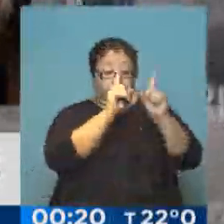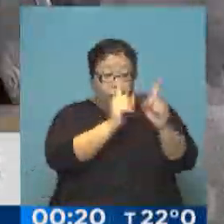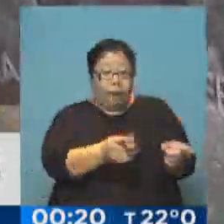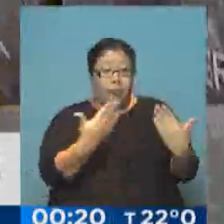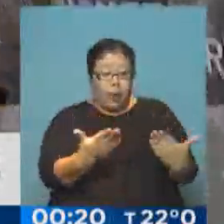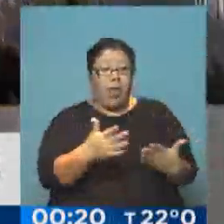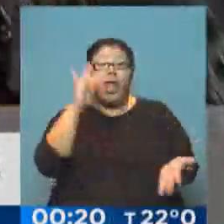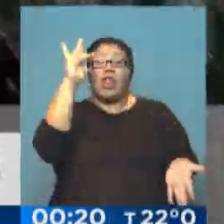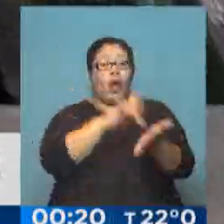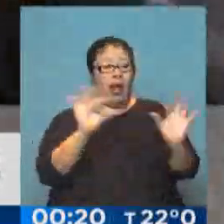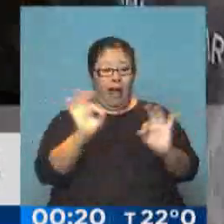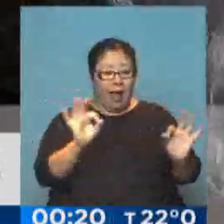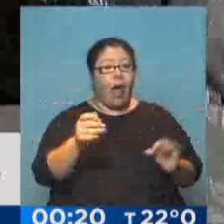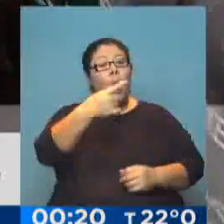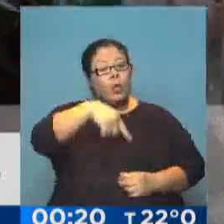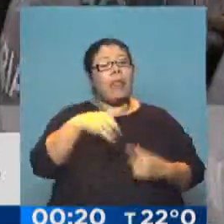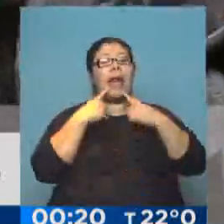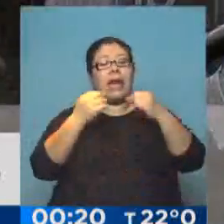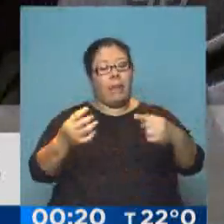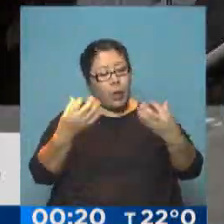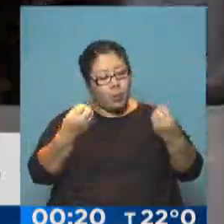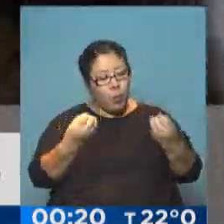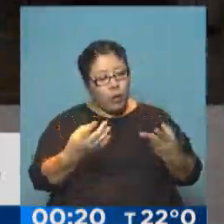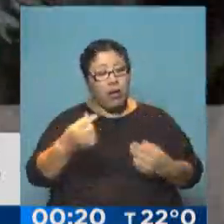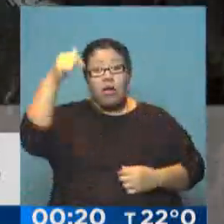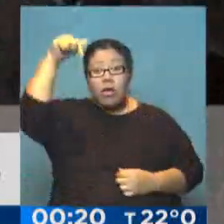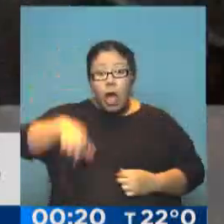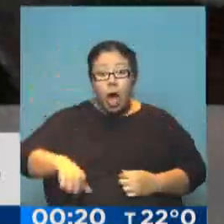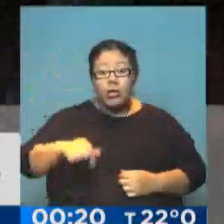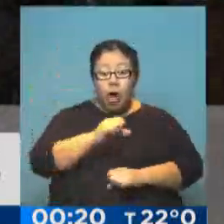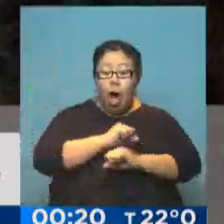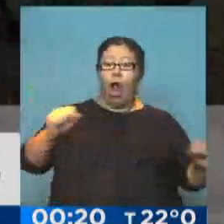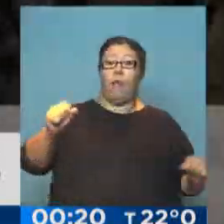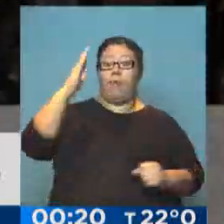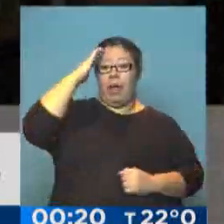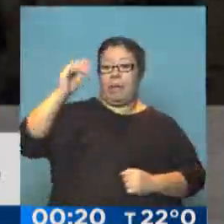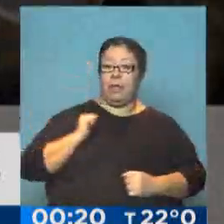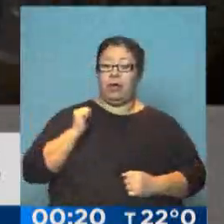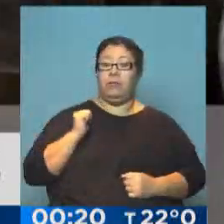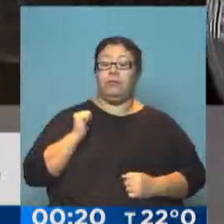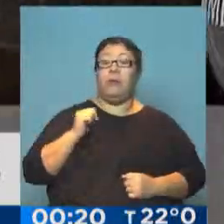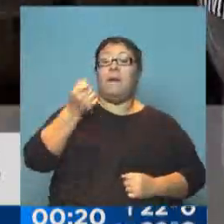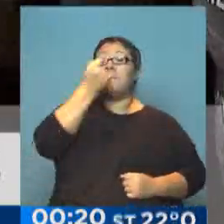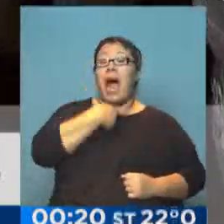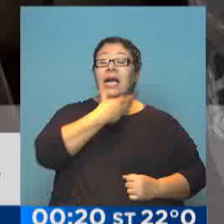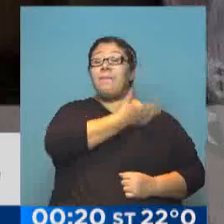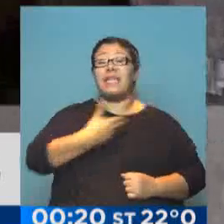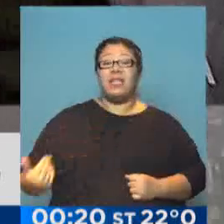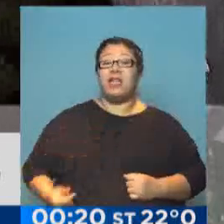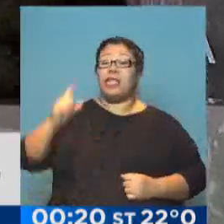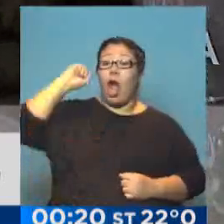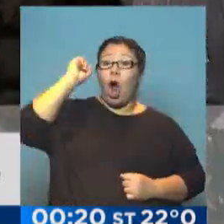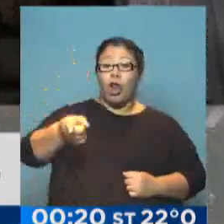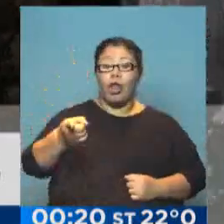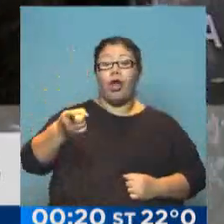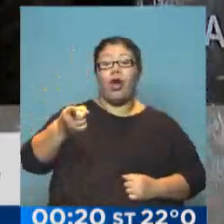reclamando justamente. Yo soy papá de familia, me dijo. Y hoy viene y me dice la directiva del señor presidente de la Nación. En 5 minutos, si no te